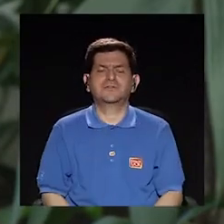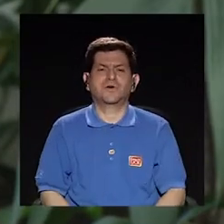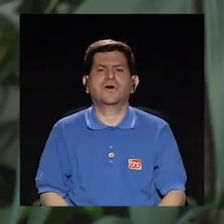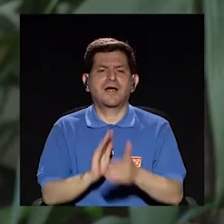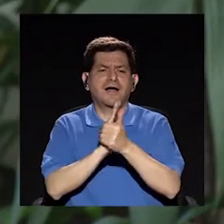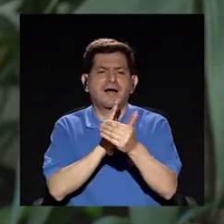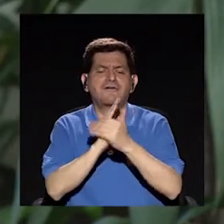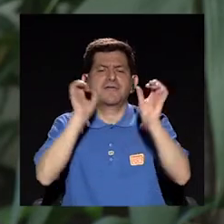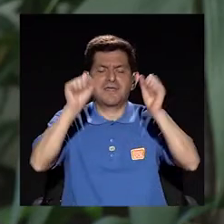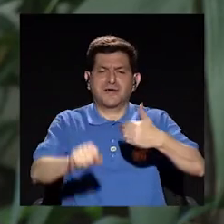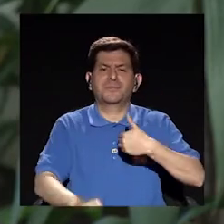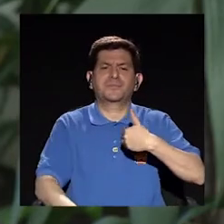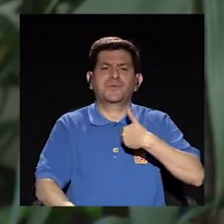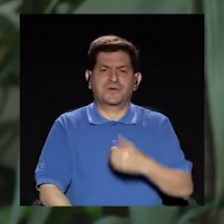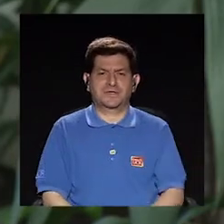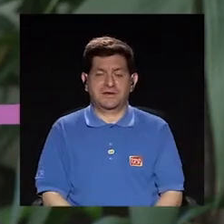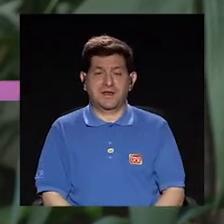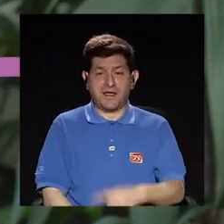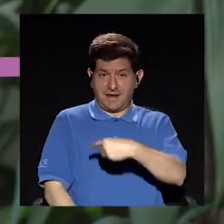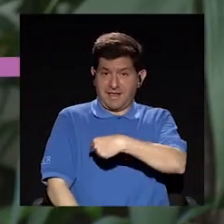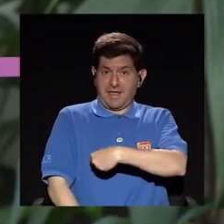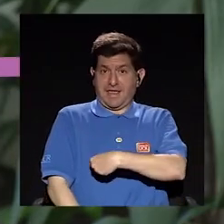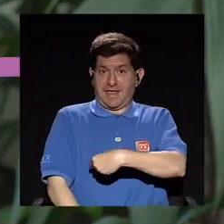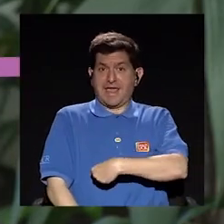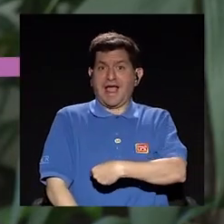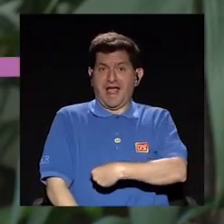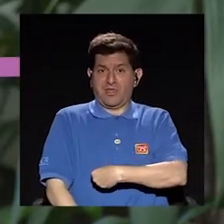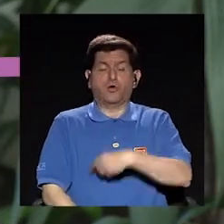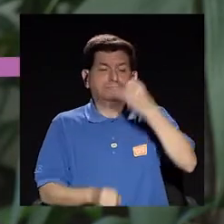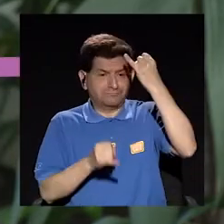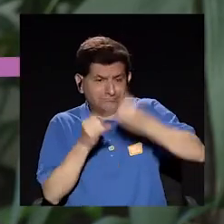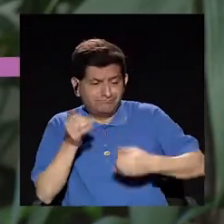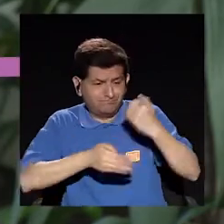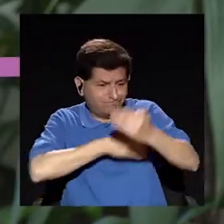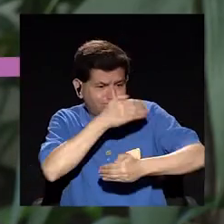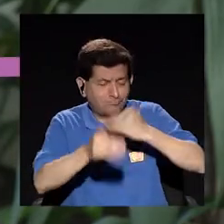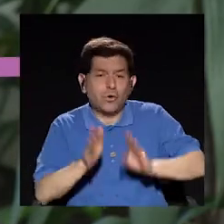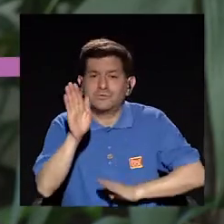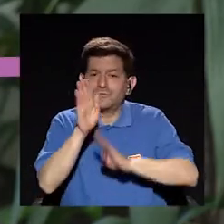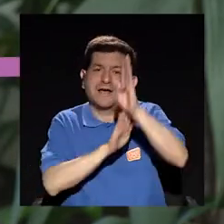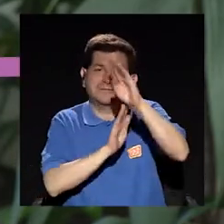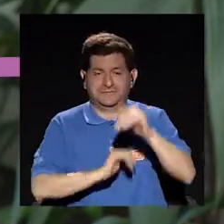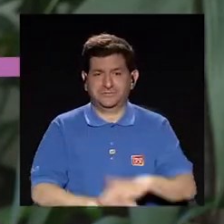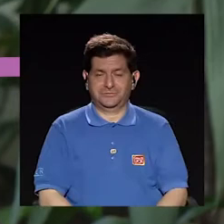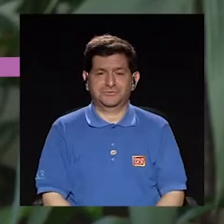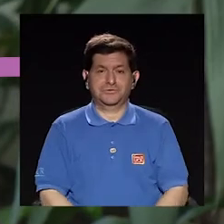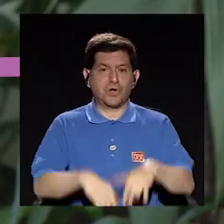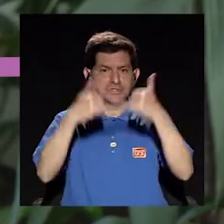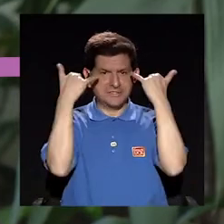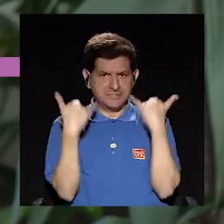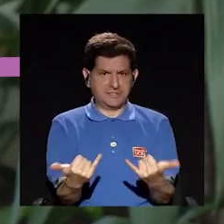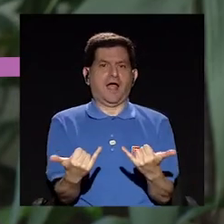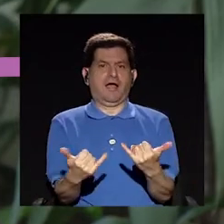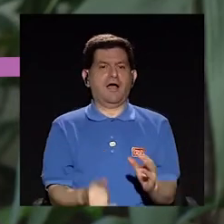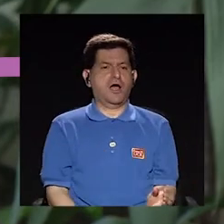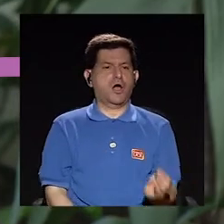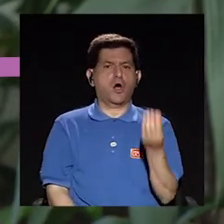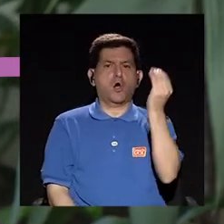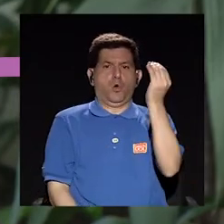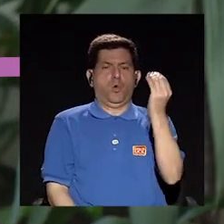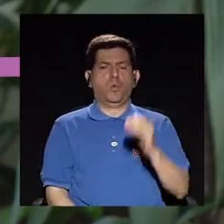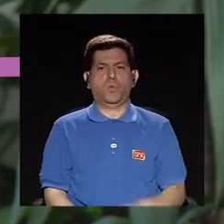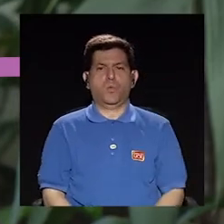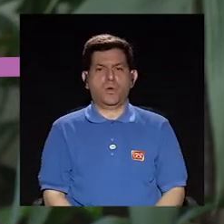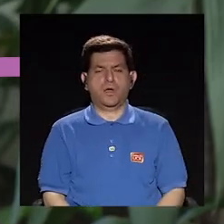y capacidades que puede llegar a tener, que su hígado también finalice su proceso de desarrollo. Y ya cuando estos adolescentes